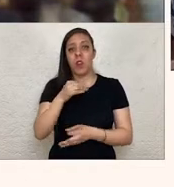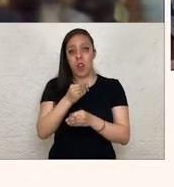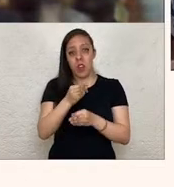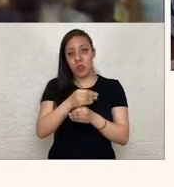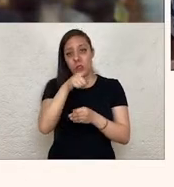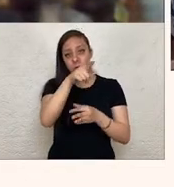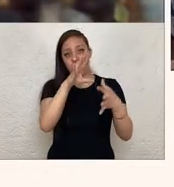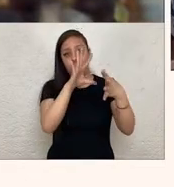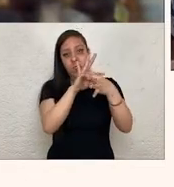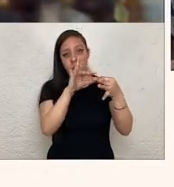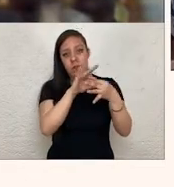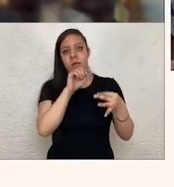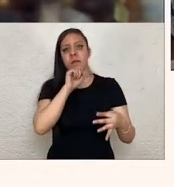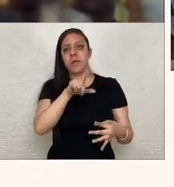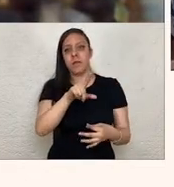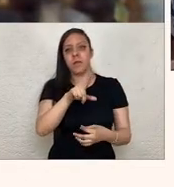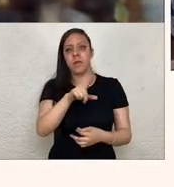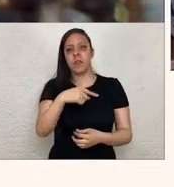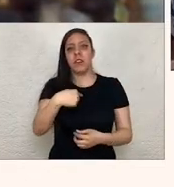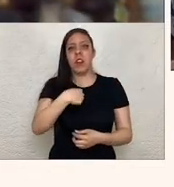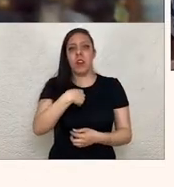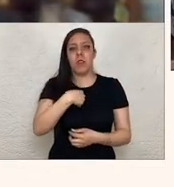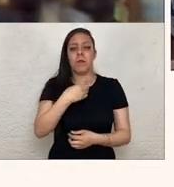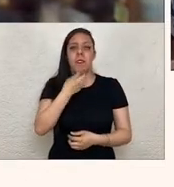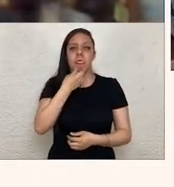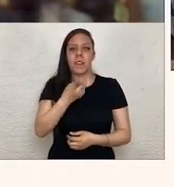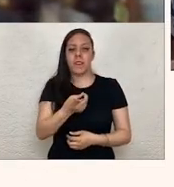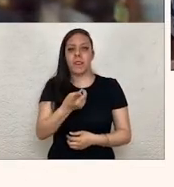dos, Verónica y Marga, están diciendo,